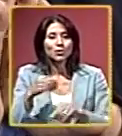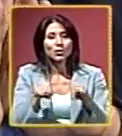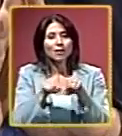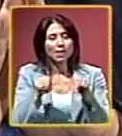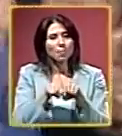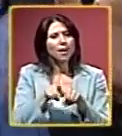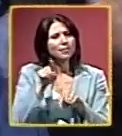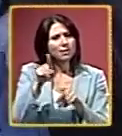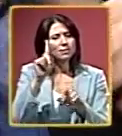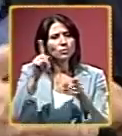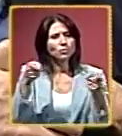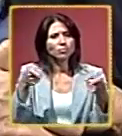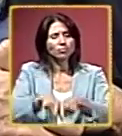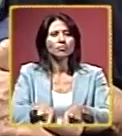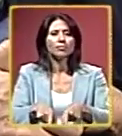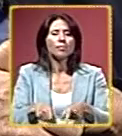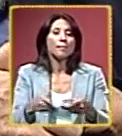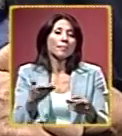caso